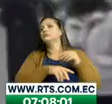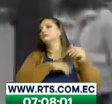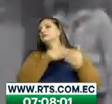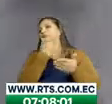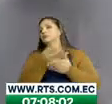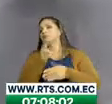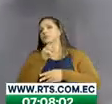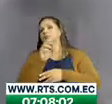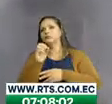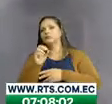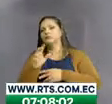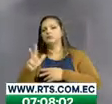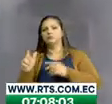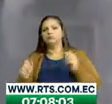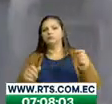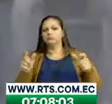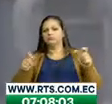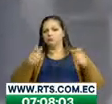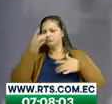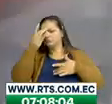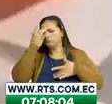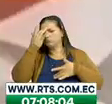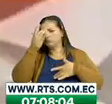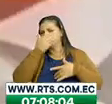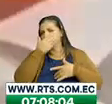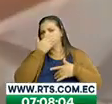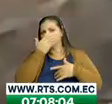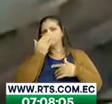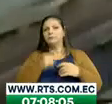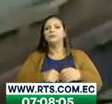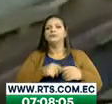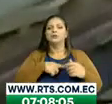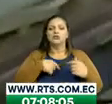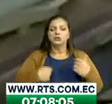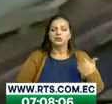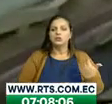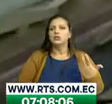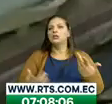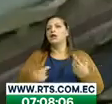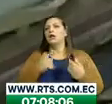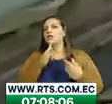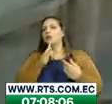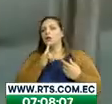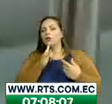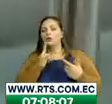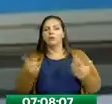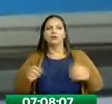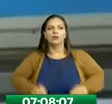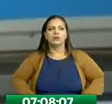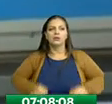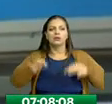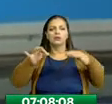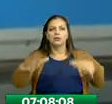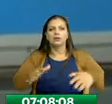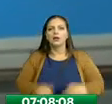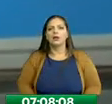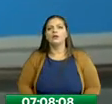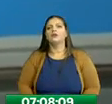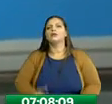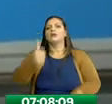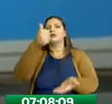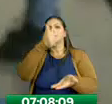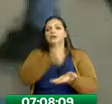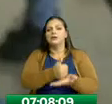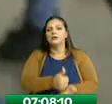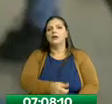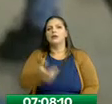numerosos países, entre ellos Estados Unidos, Australia, Nueva Zelanda, Irak e Israel,